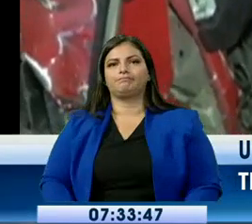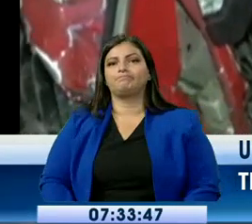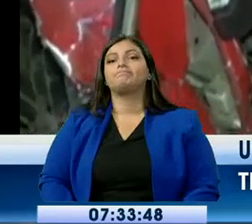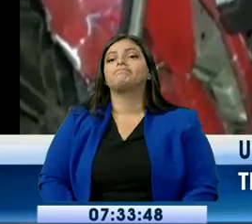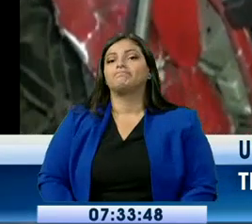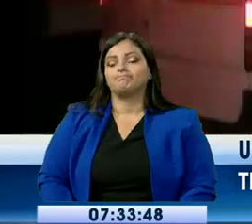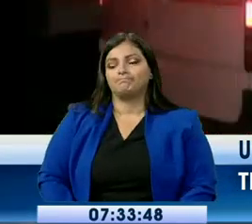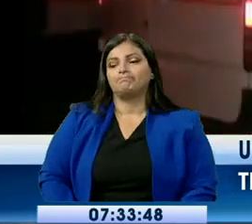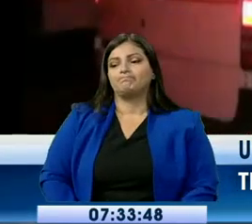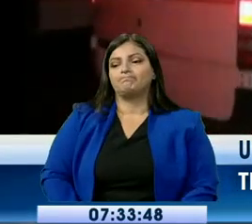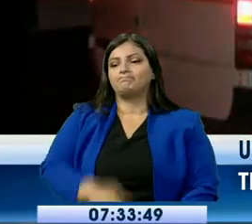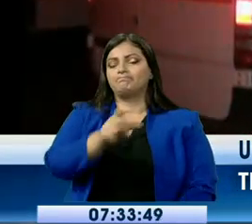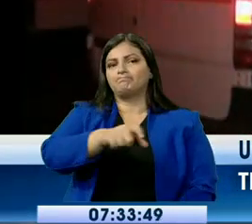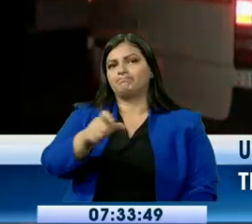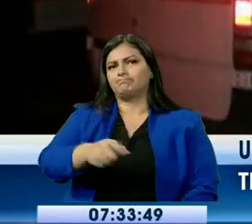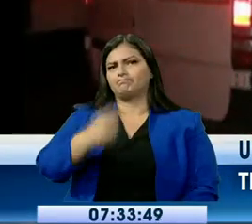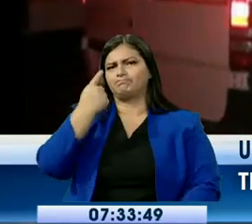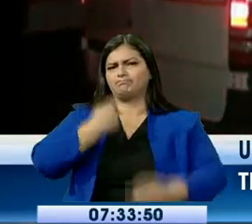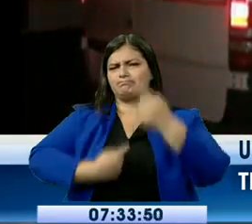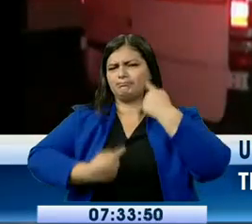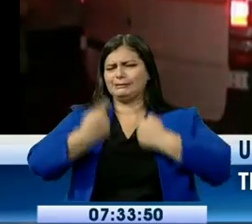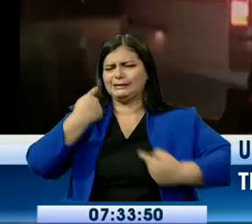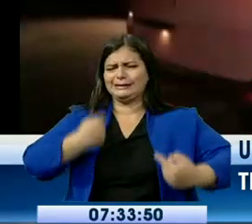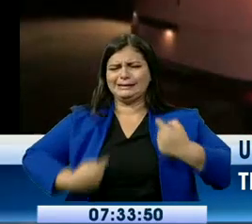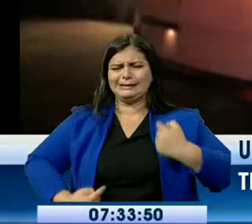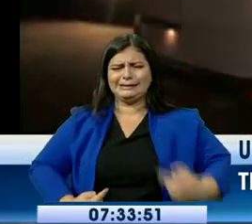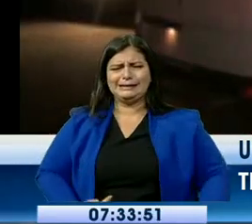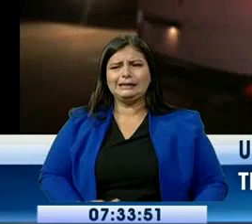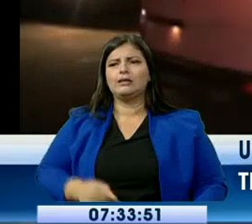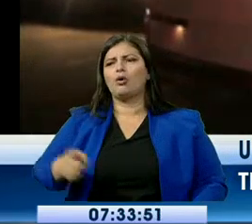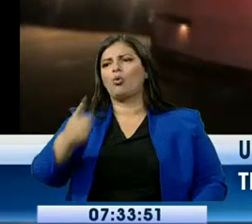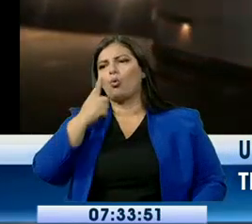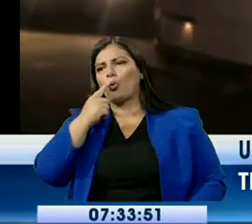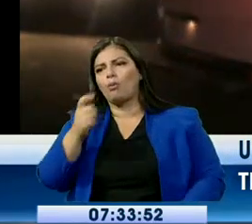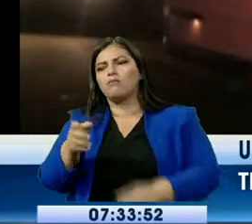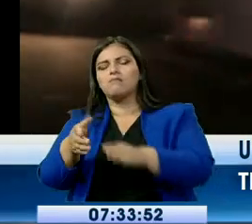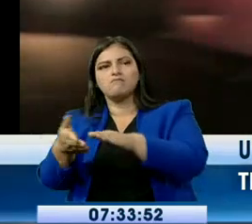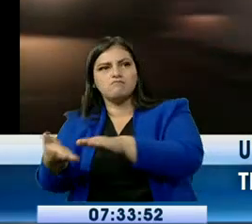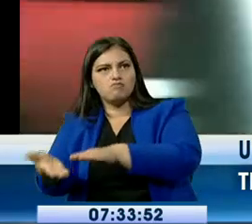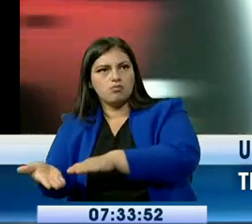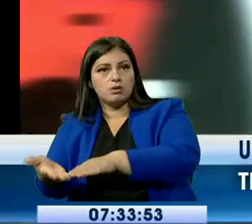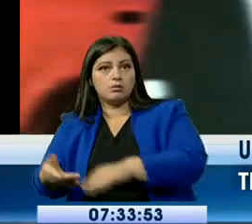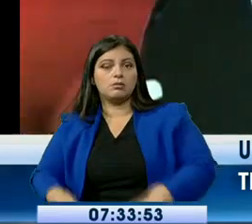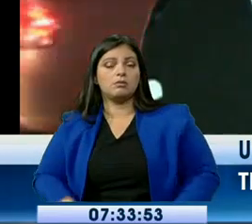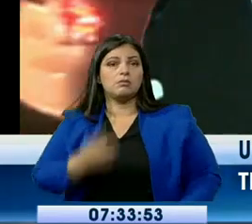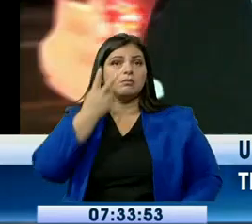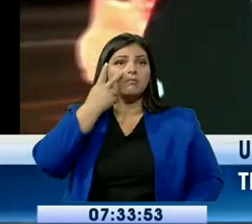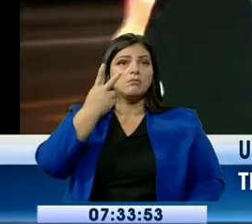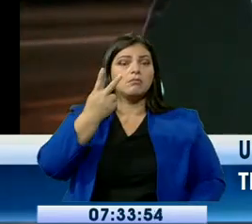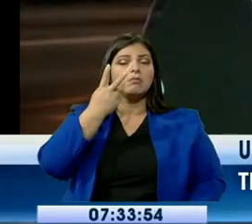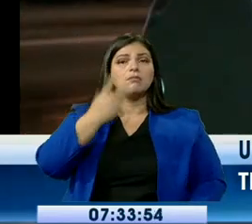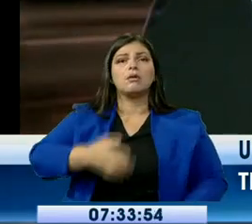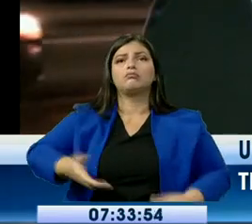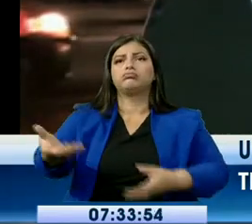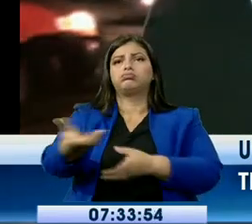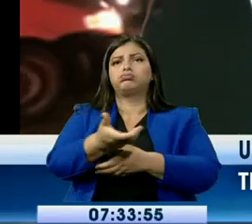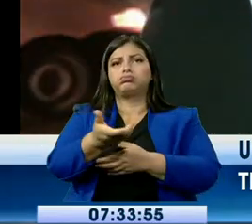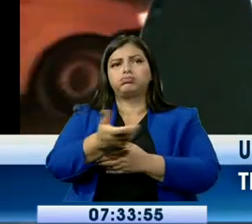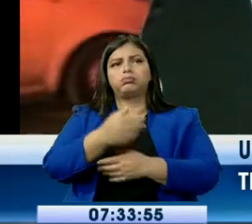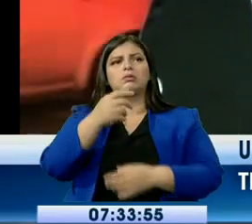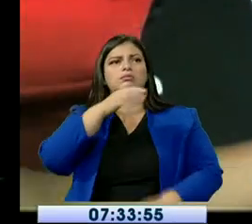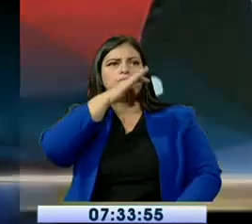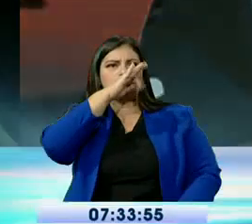de inmediato dieron socorro a los heridos, los que fueron derivados al hospital en Santa Elena. Dentro de las primeras hipótesis